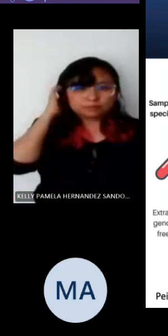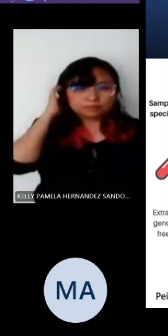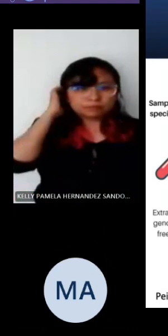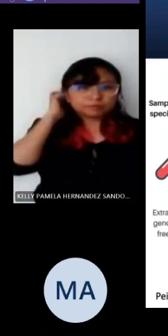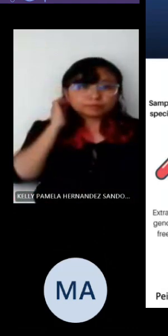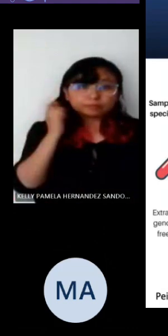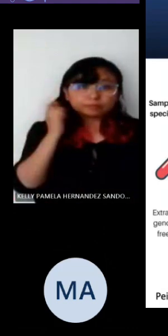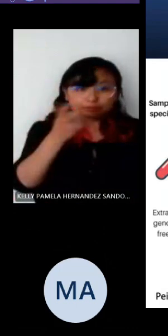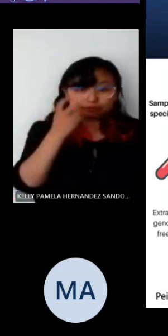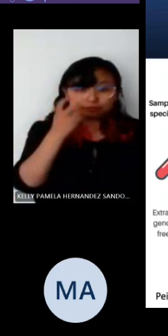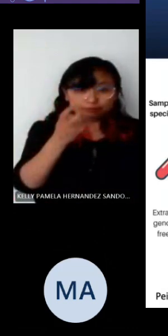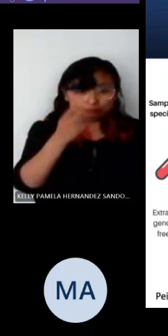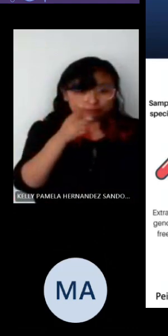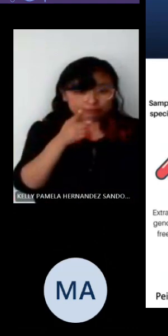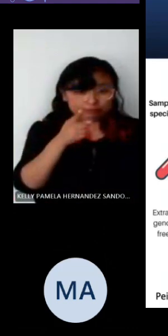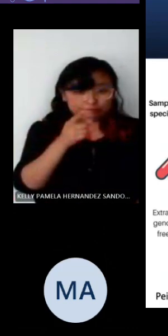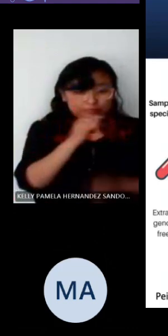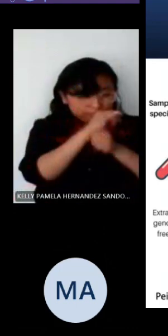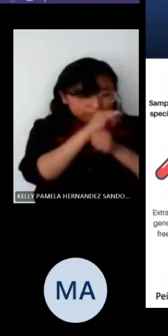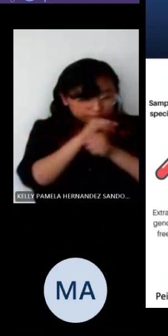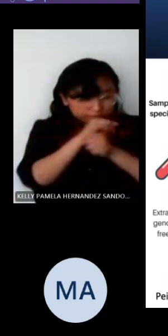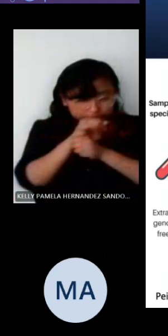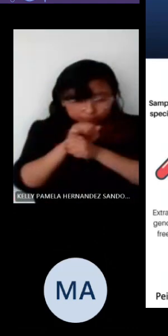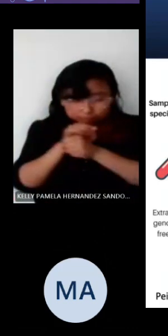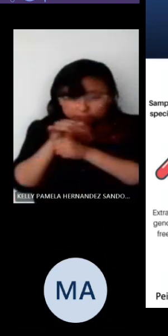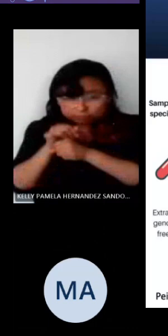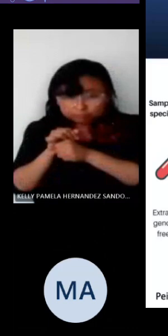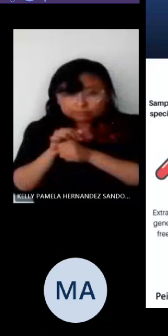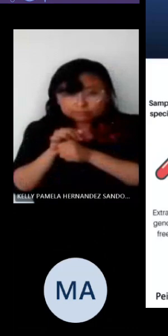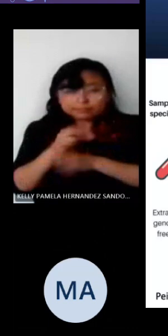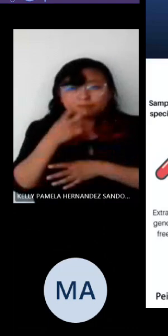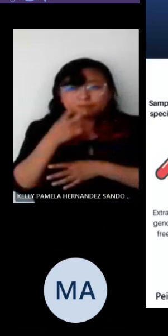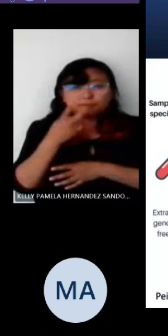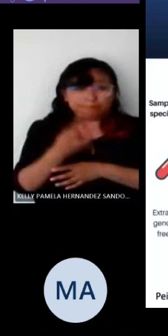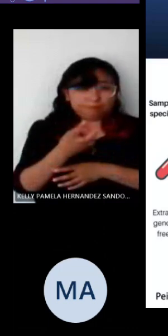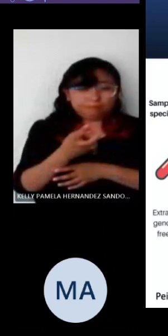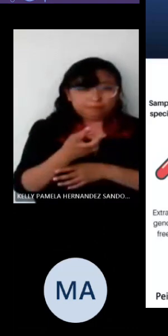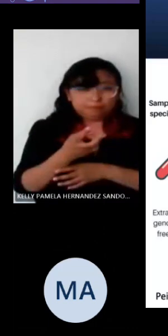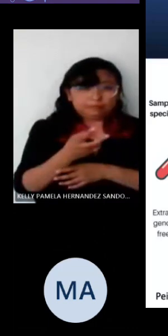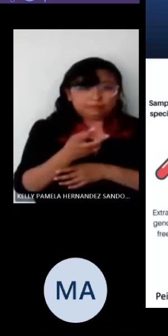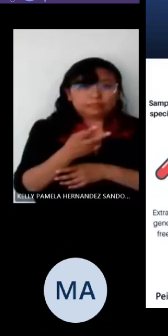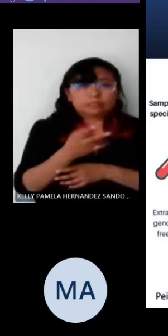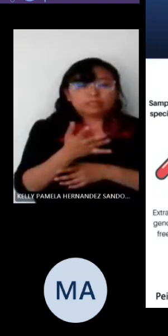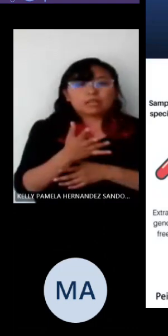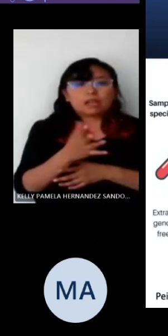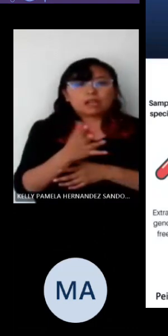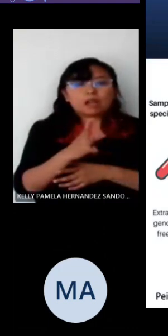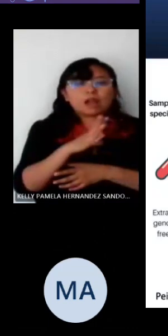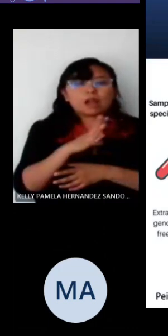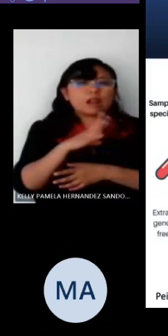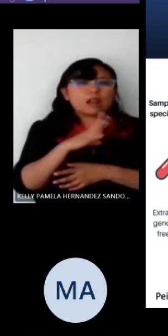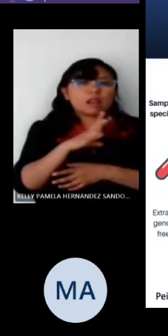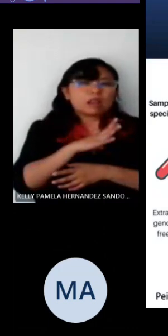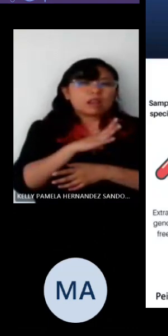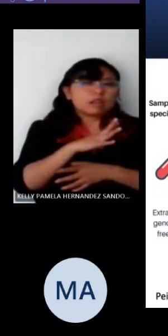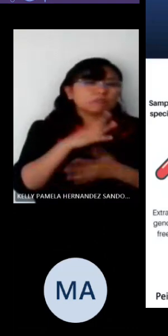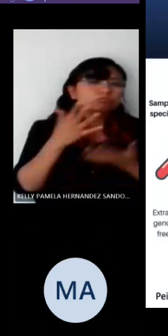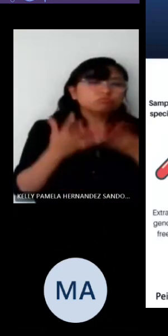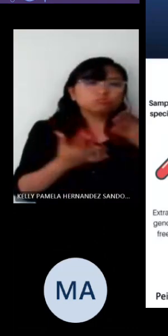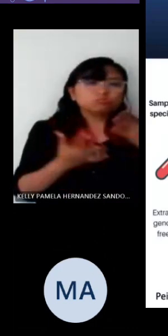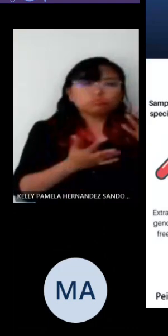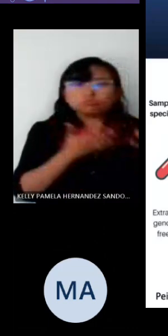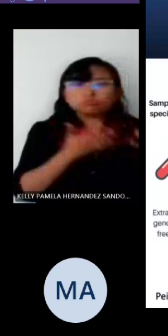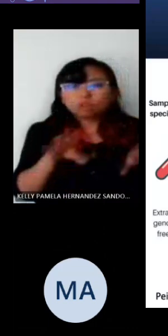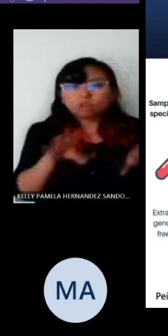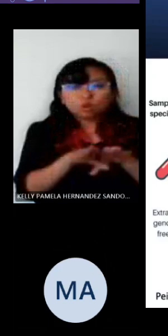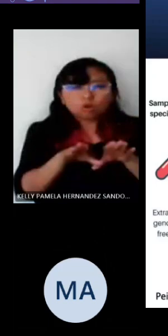El diagnóstico molecular entonces se basa en las alteraciones a nivel de poder